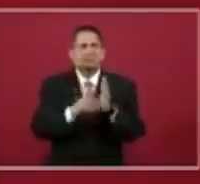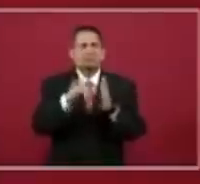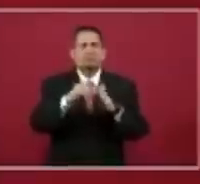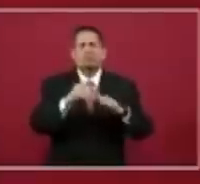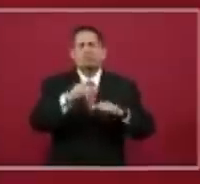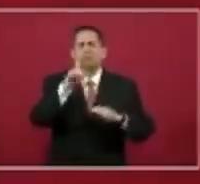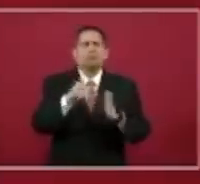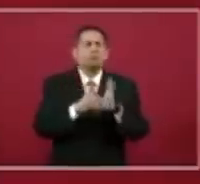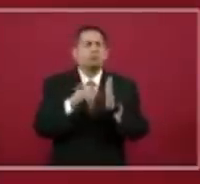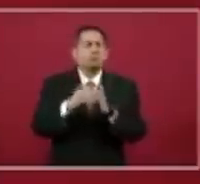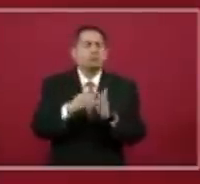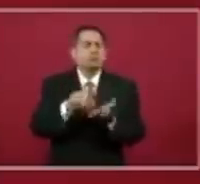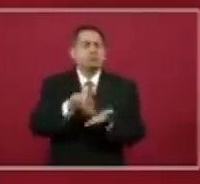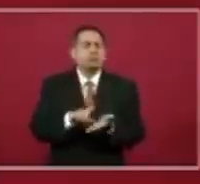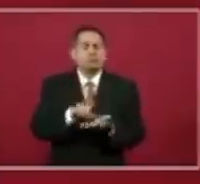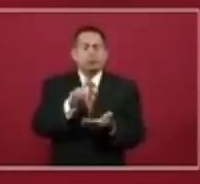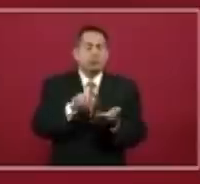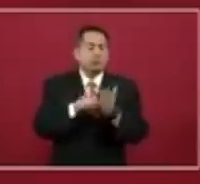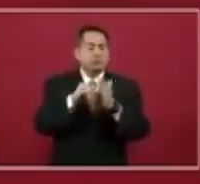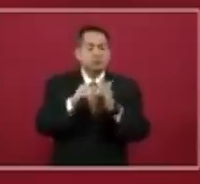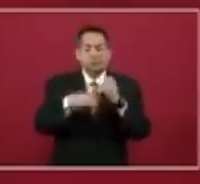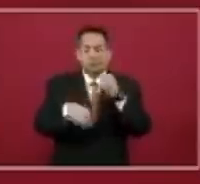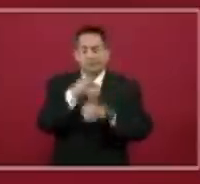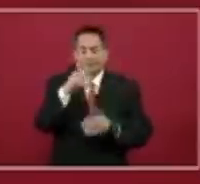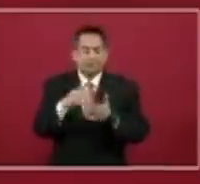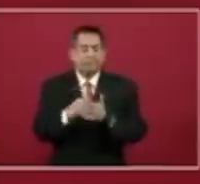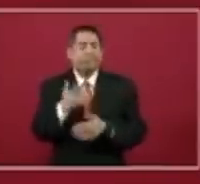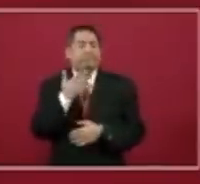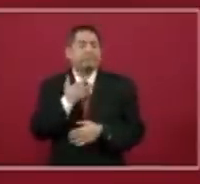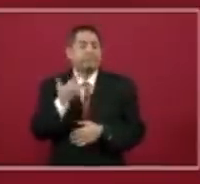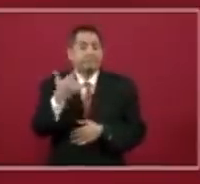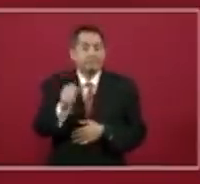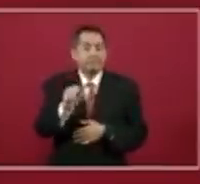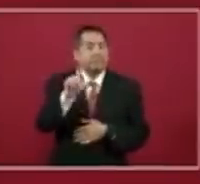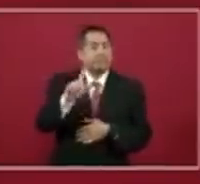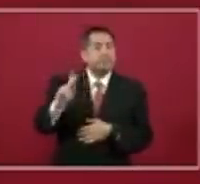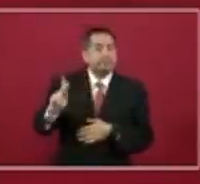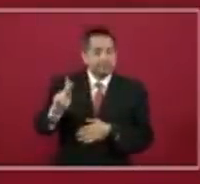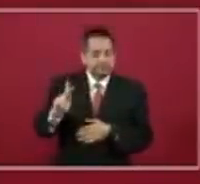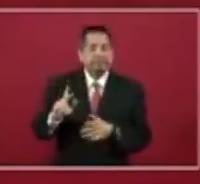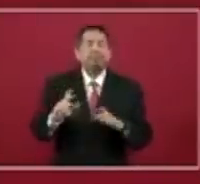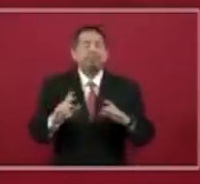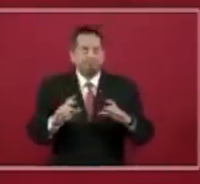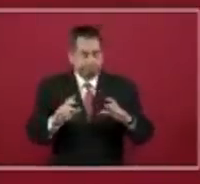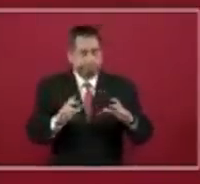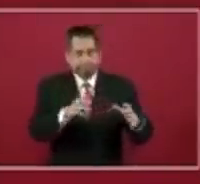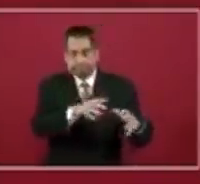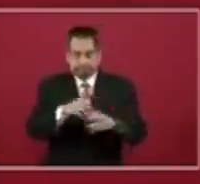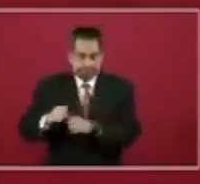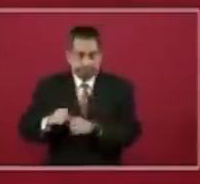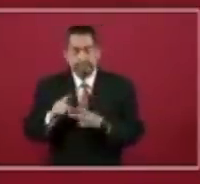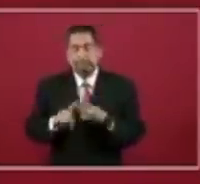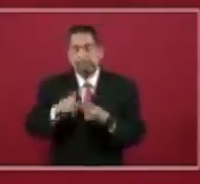litros, 1.014.000 litros de gas LP asegurados y